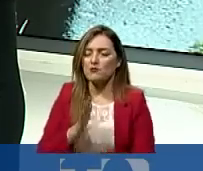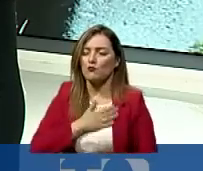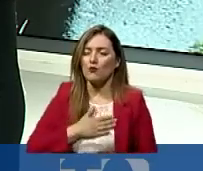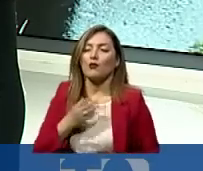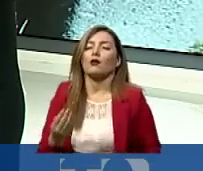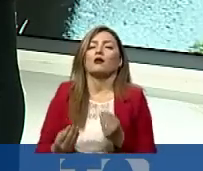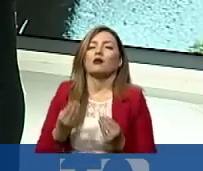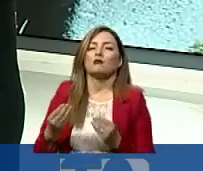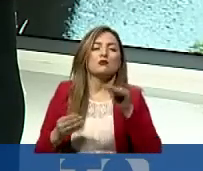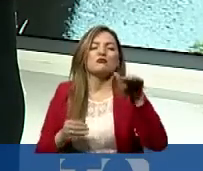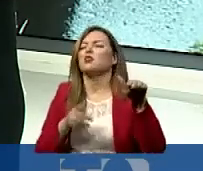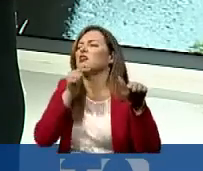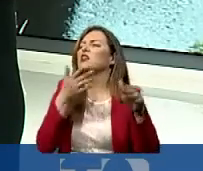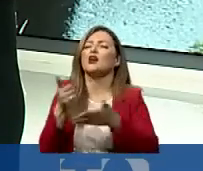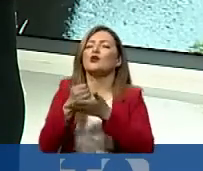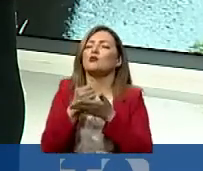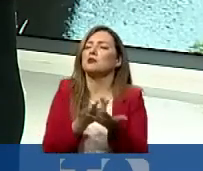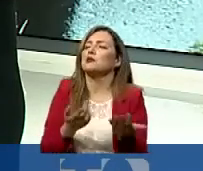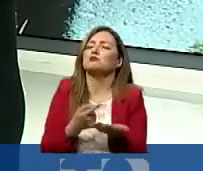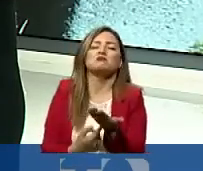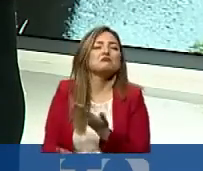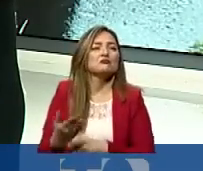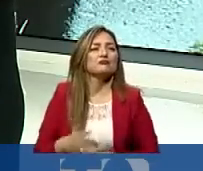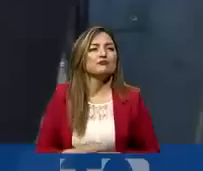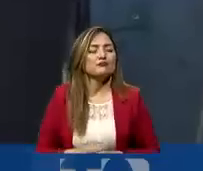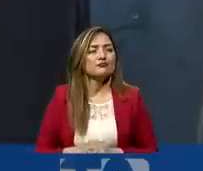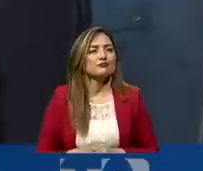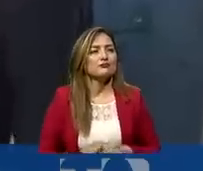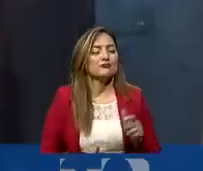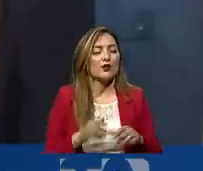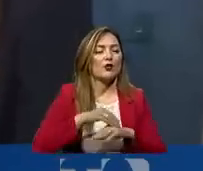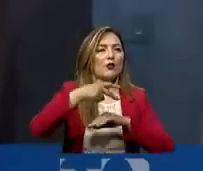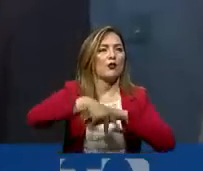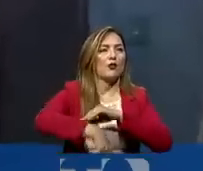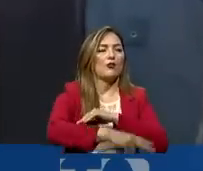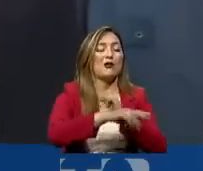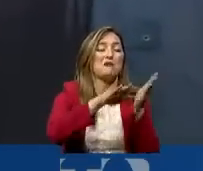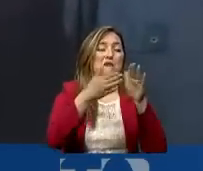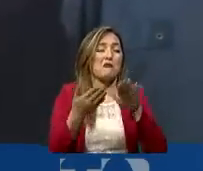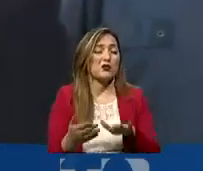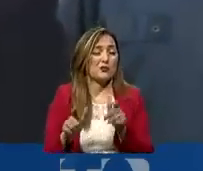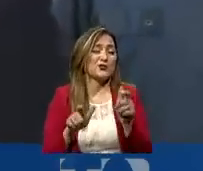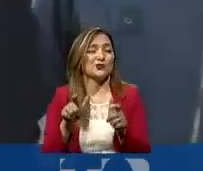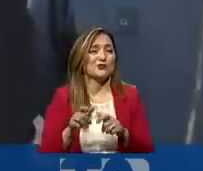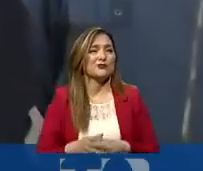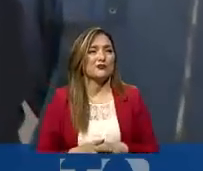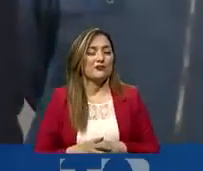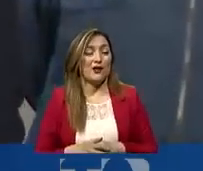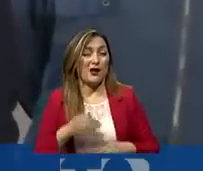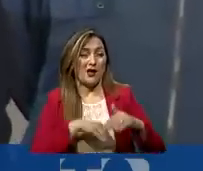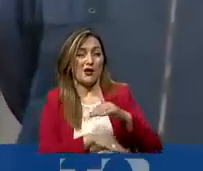hacer? ¿A dónde nos vamos o qué esperamos? Han muerto indigentes en la parte del frente, como usted ve, es una guarida